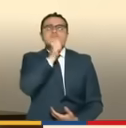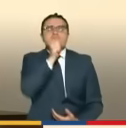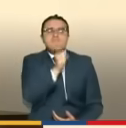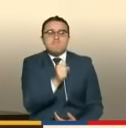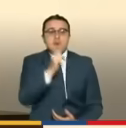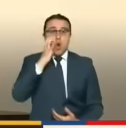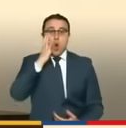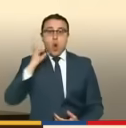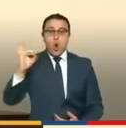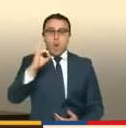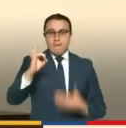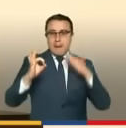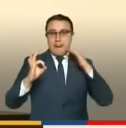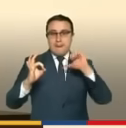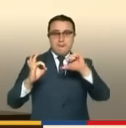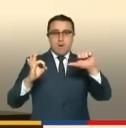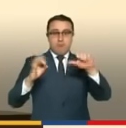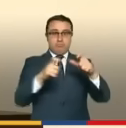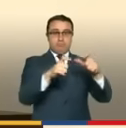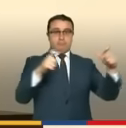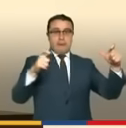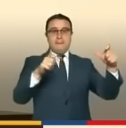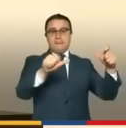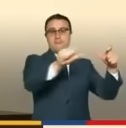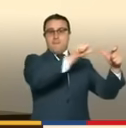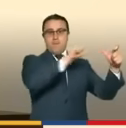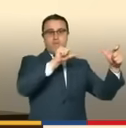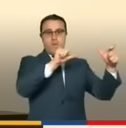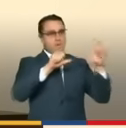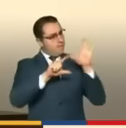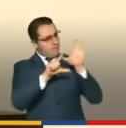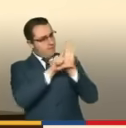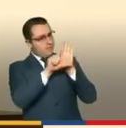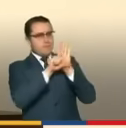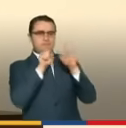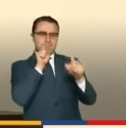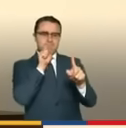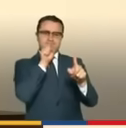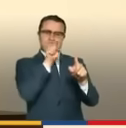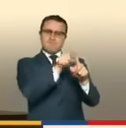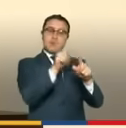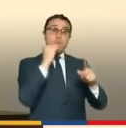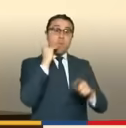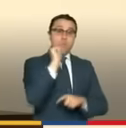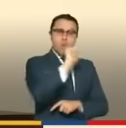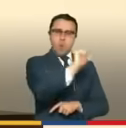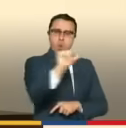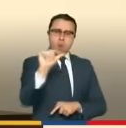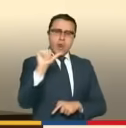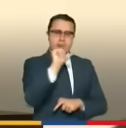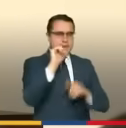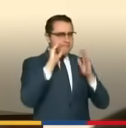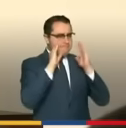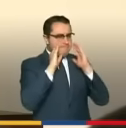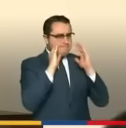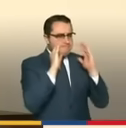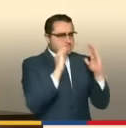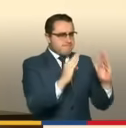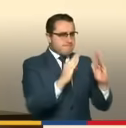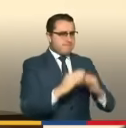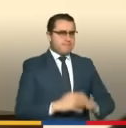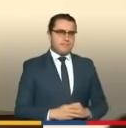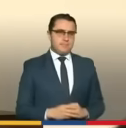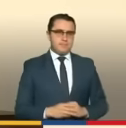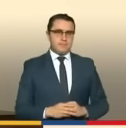son mujeres, esta es una ley para las mujeres, que tenga